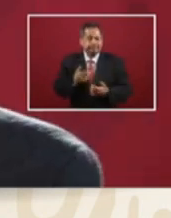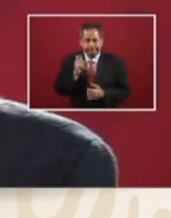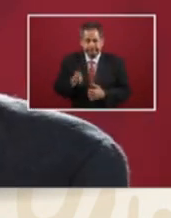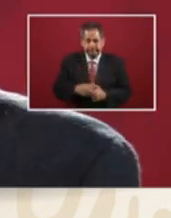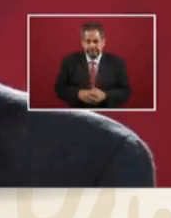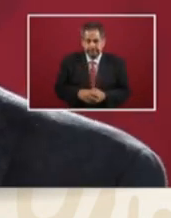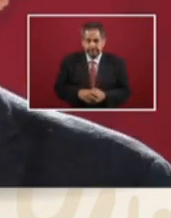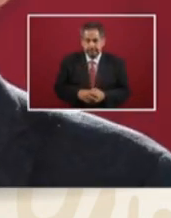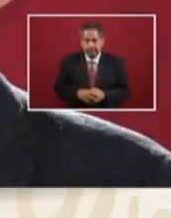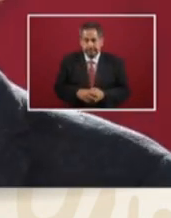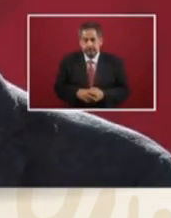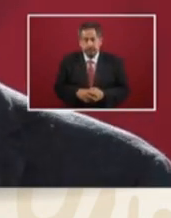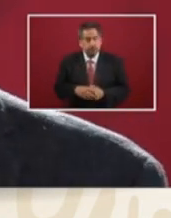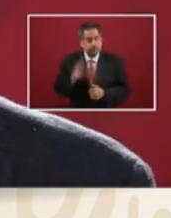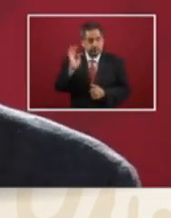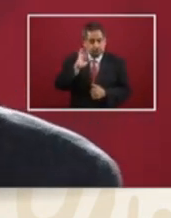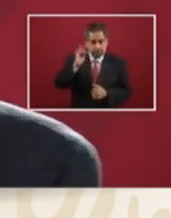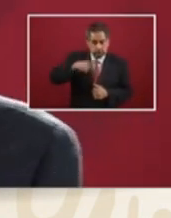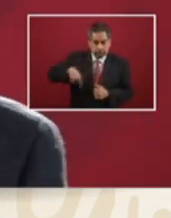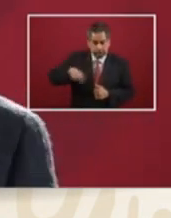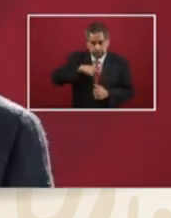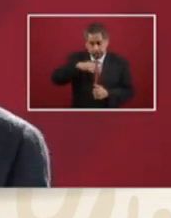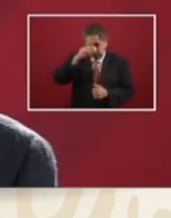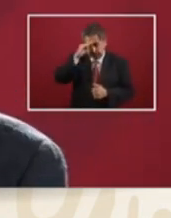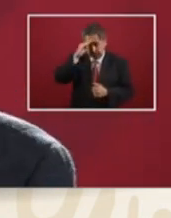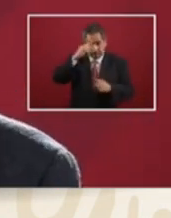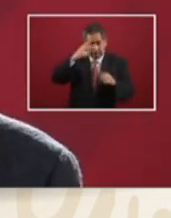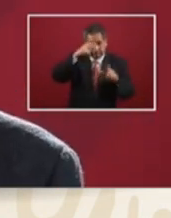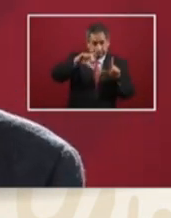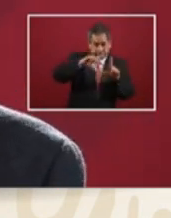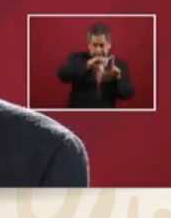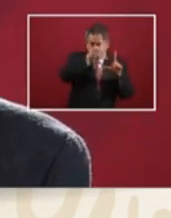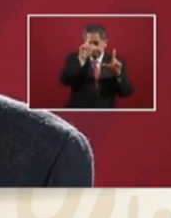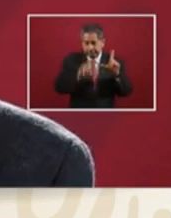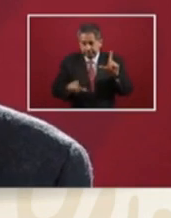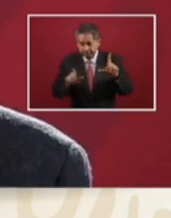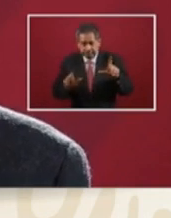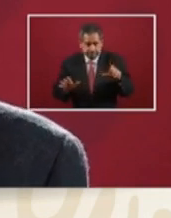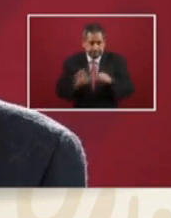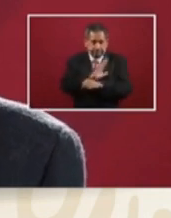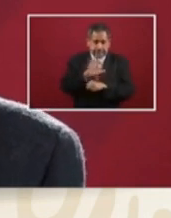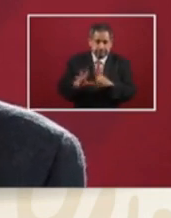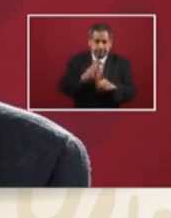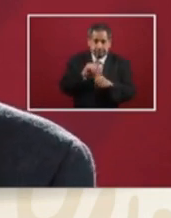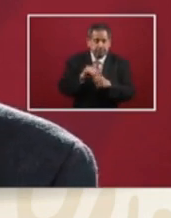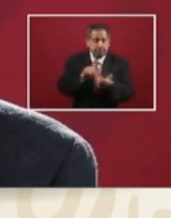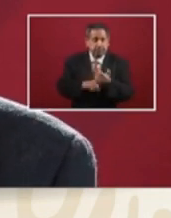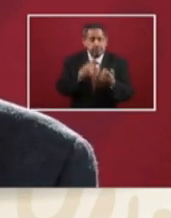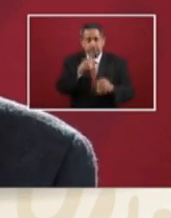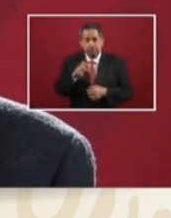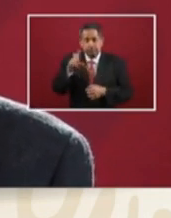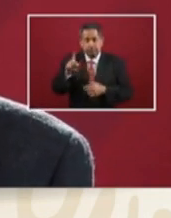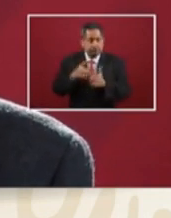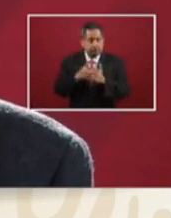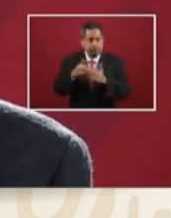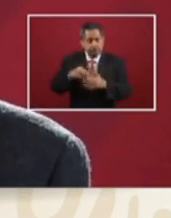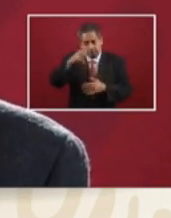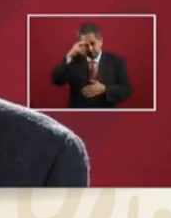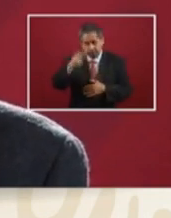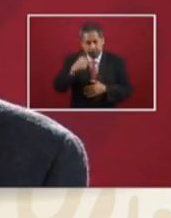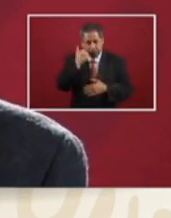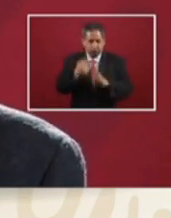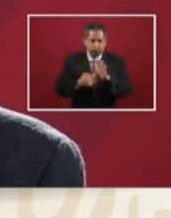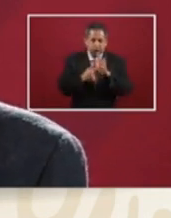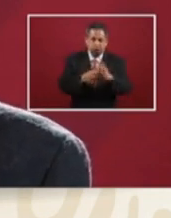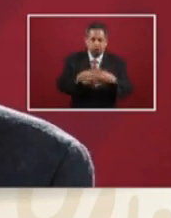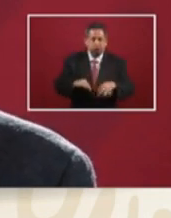se ha comentado, si bien tenemos contemplado a todo el territorio nacional y a los 130 millones de mexicanos, sí queremos poner un énfasis